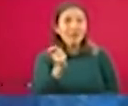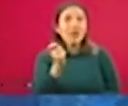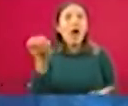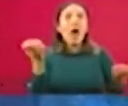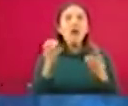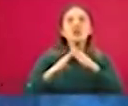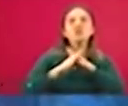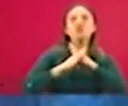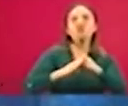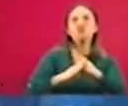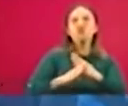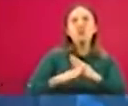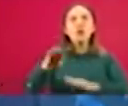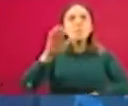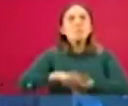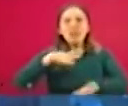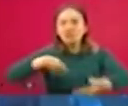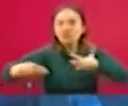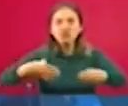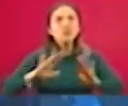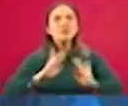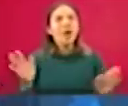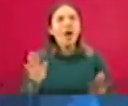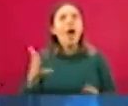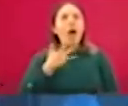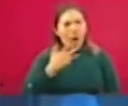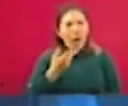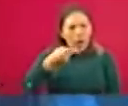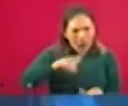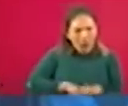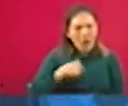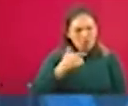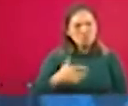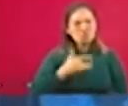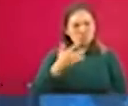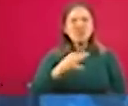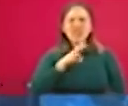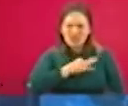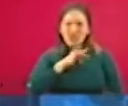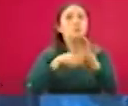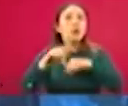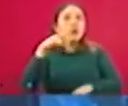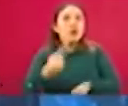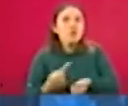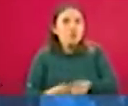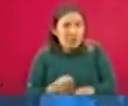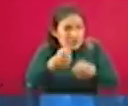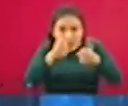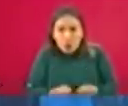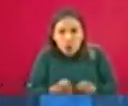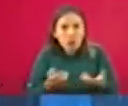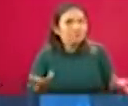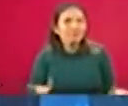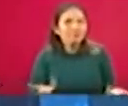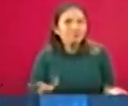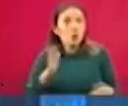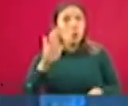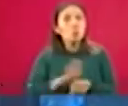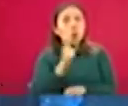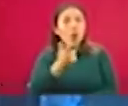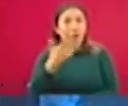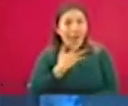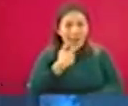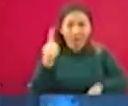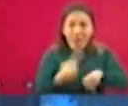estos laboratorios que progresivamente se fueron incorporando al proceso conforme fueron acreditando su calidad